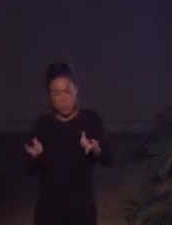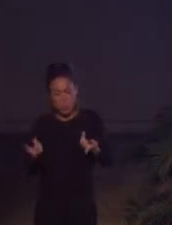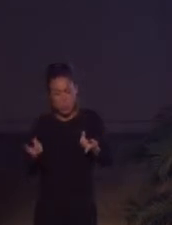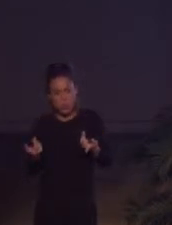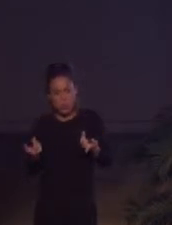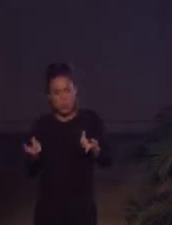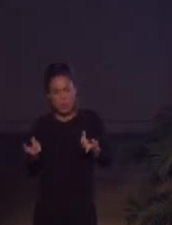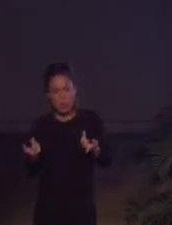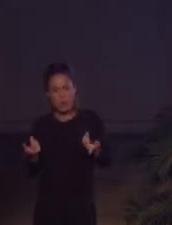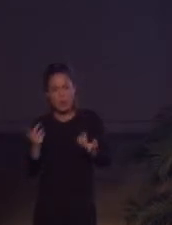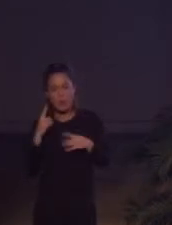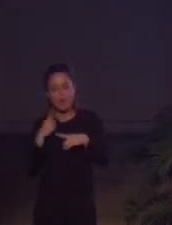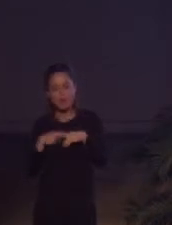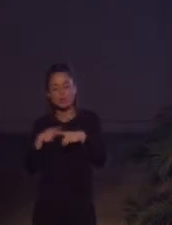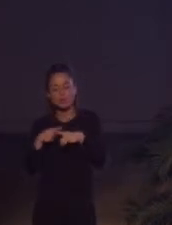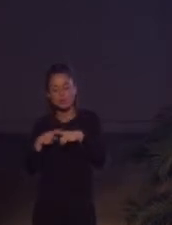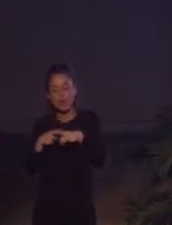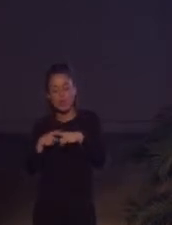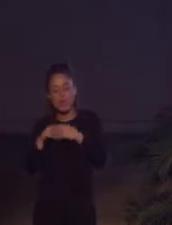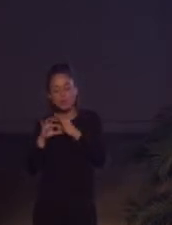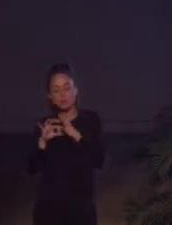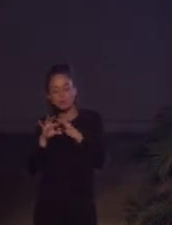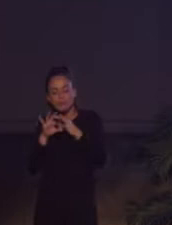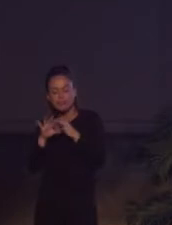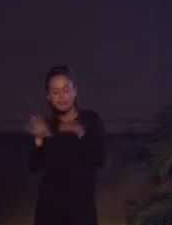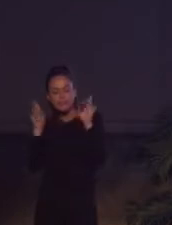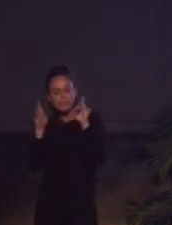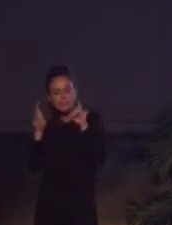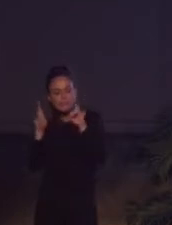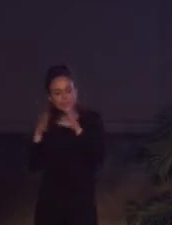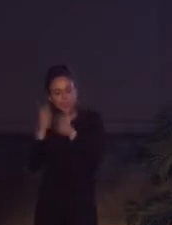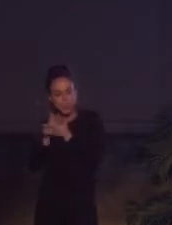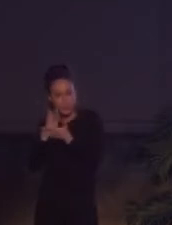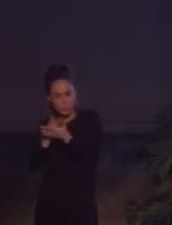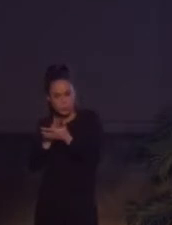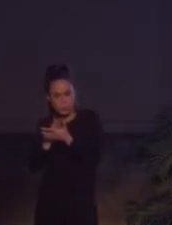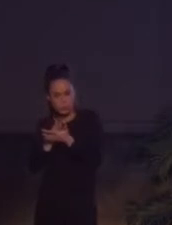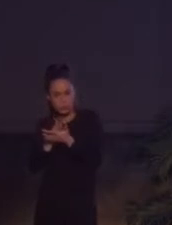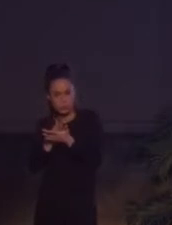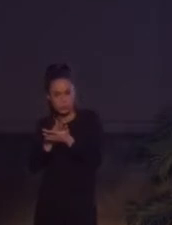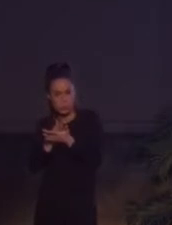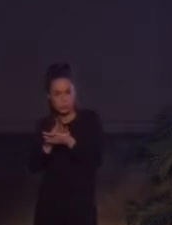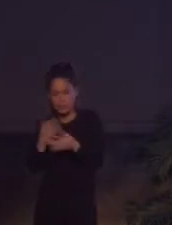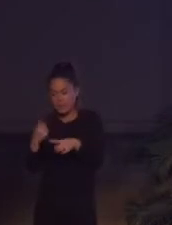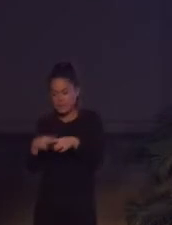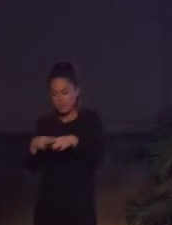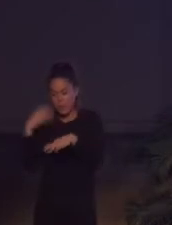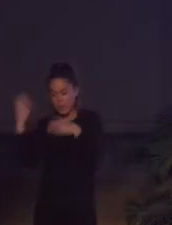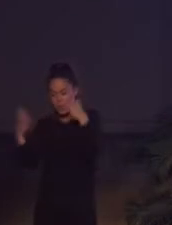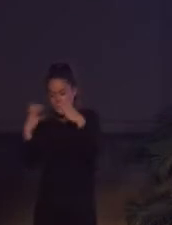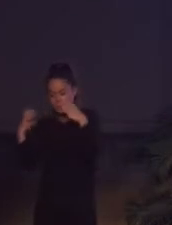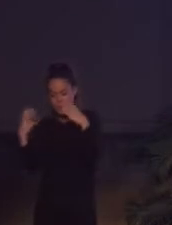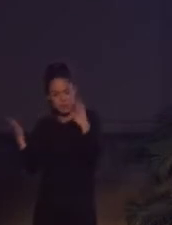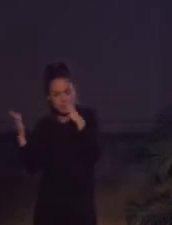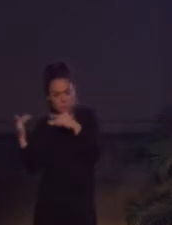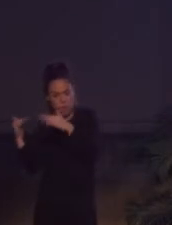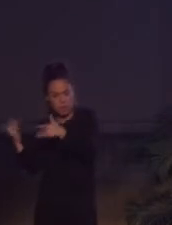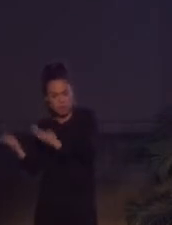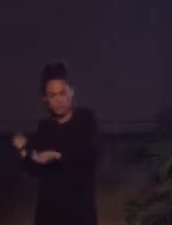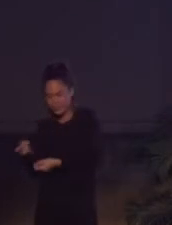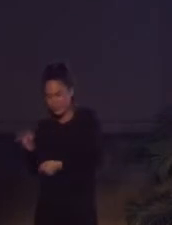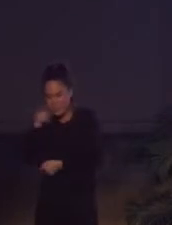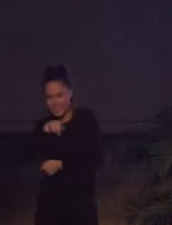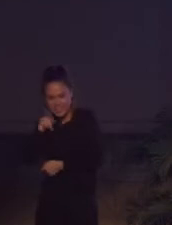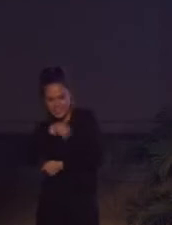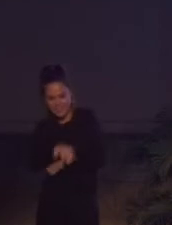ejemplo, la homosexualidad, diciéndonos que la naturaleza en los animales no existe la homosexualidad, cuando esto es mentira,